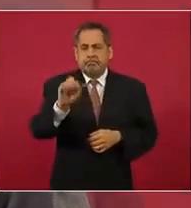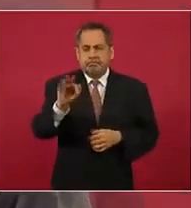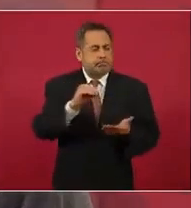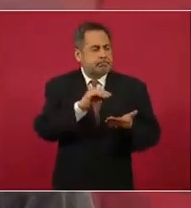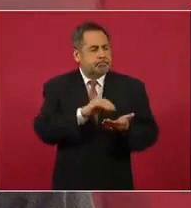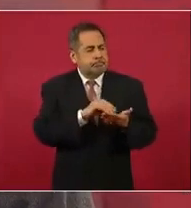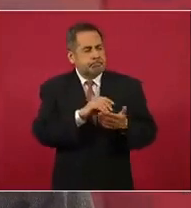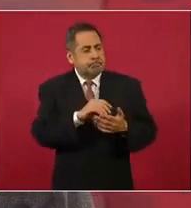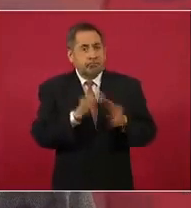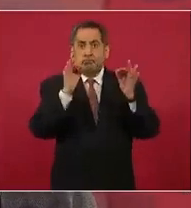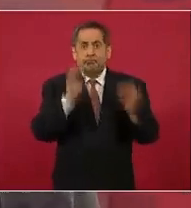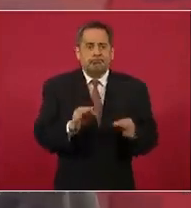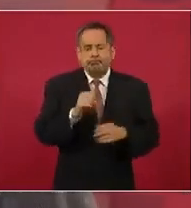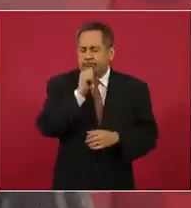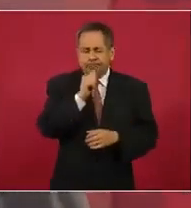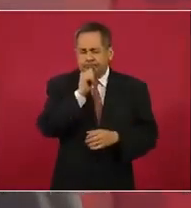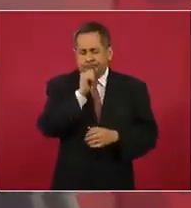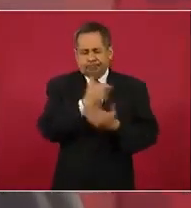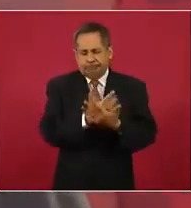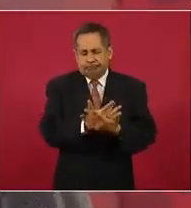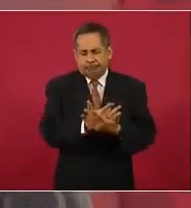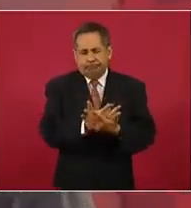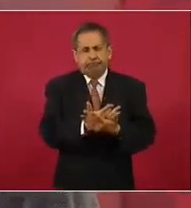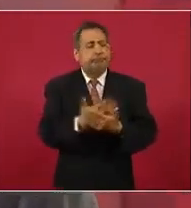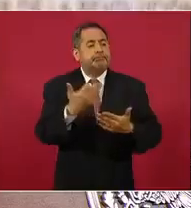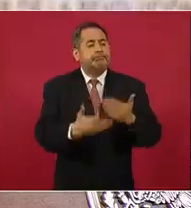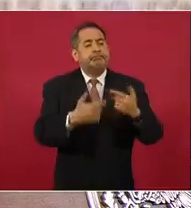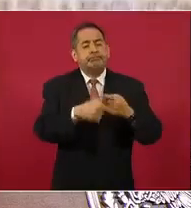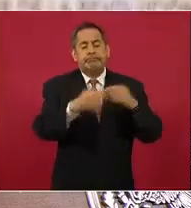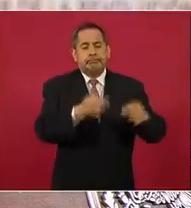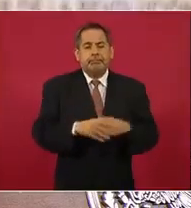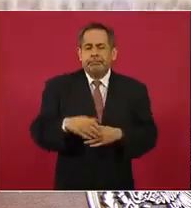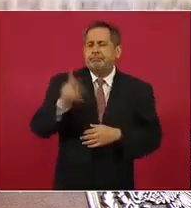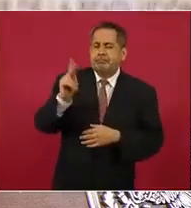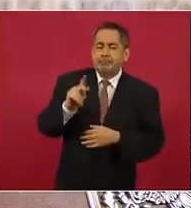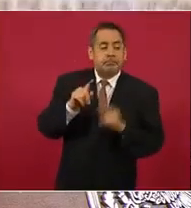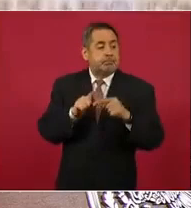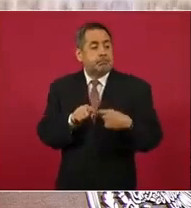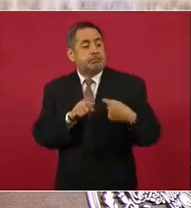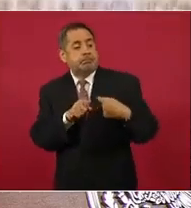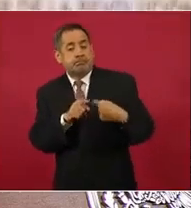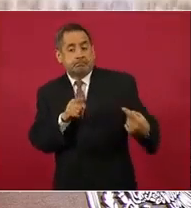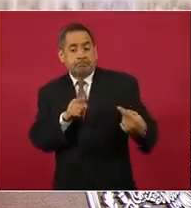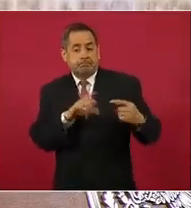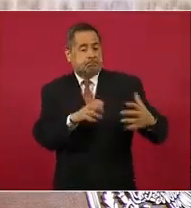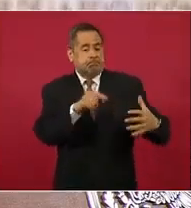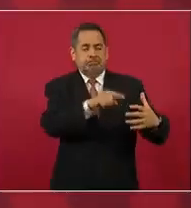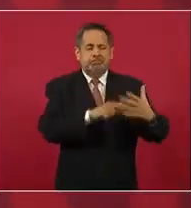Preliminar, desde luego lo usan nuestros adversarios, los